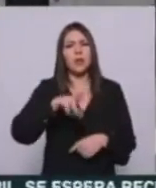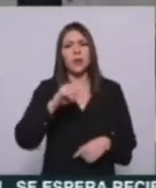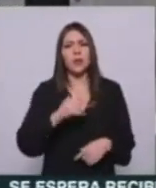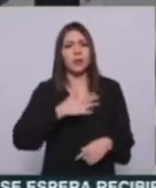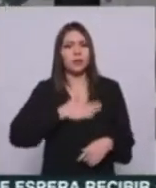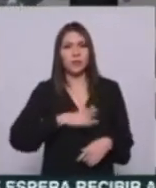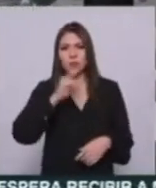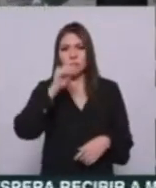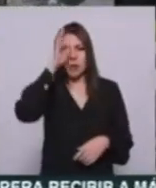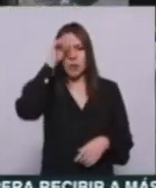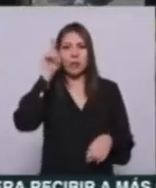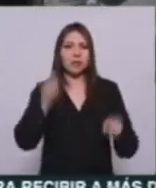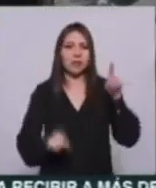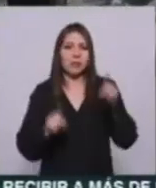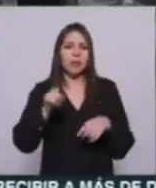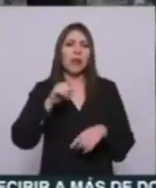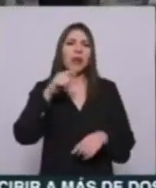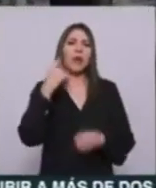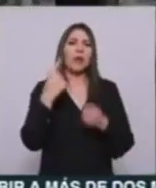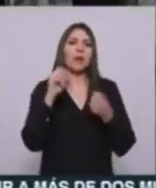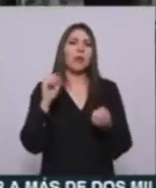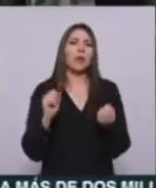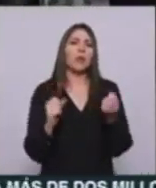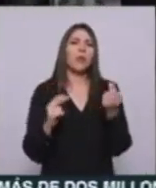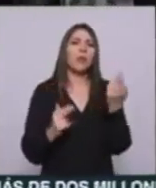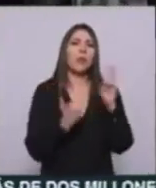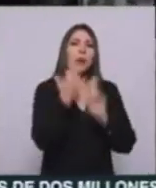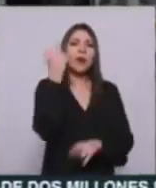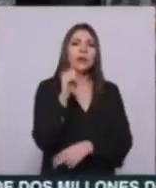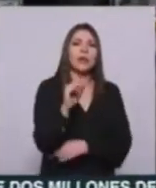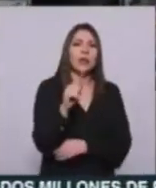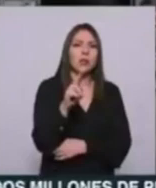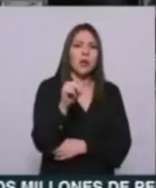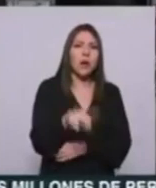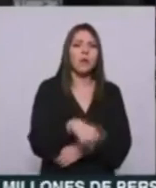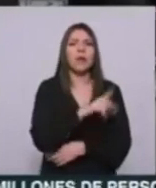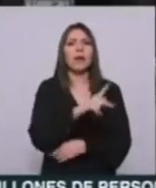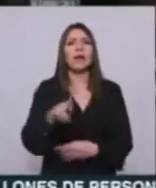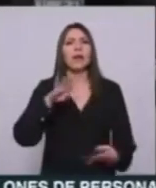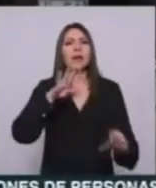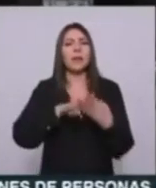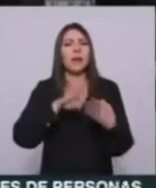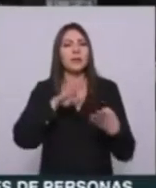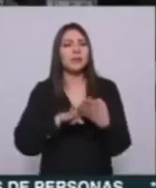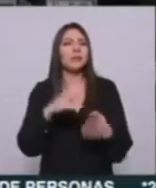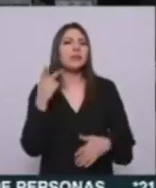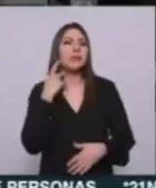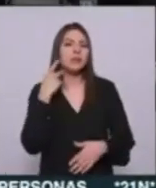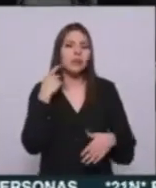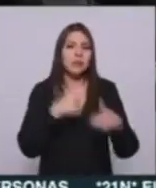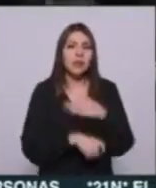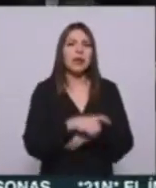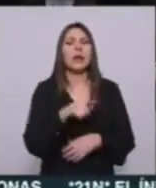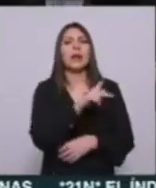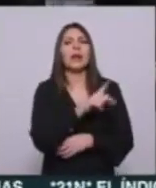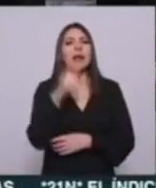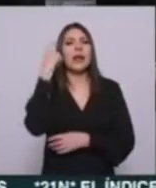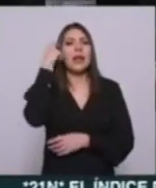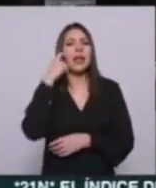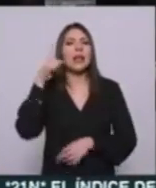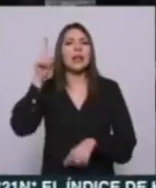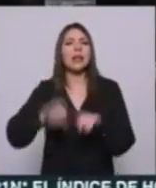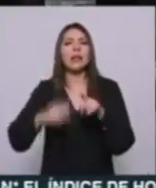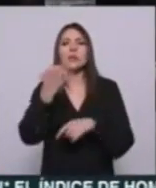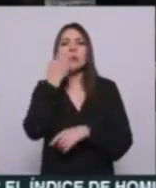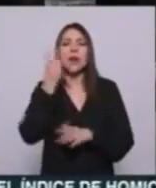son variadas: la huelga del Cituam, los presos políticos, las plazas que les quitaron arbitrariamente a estudiantes de Guerrero,